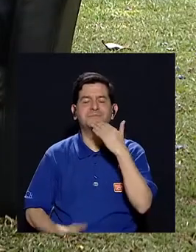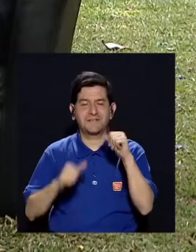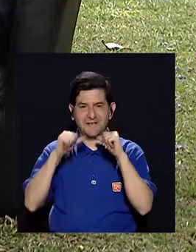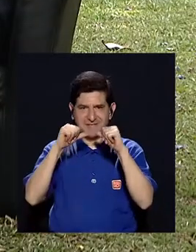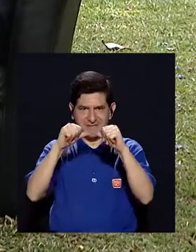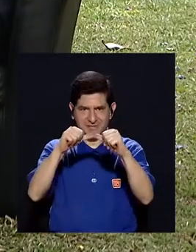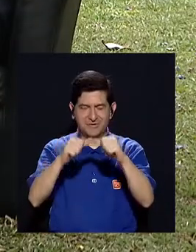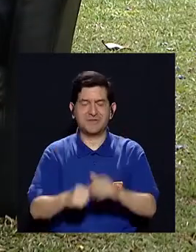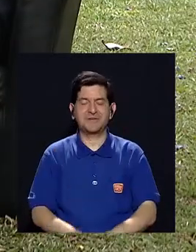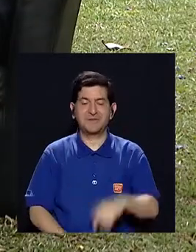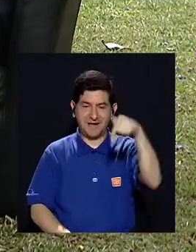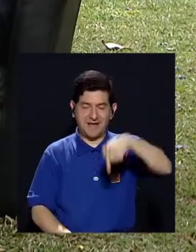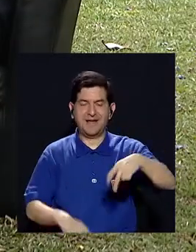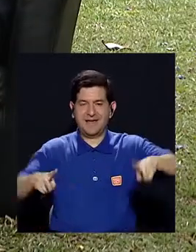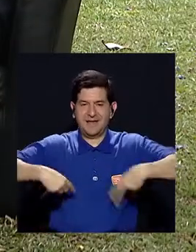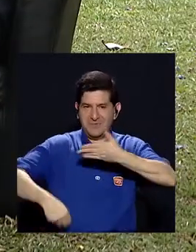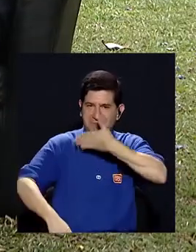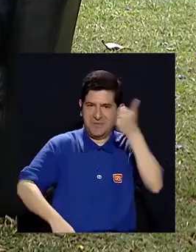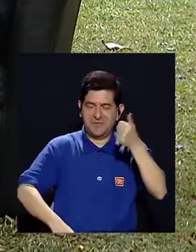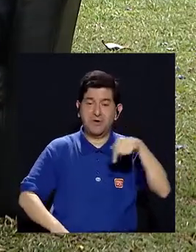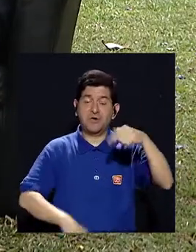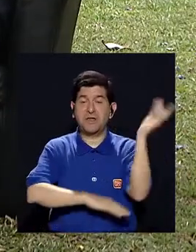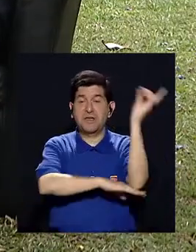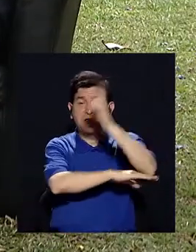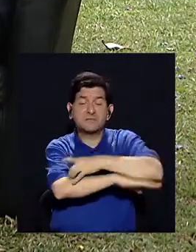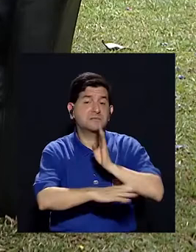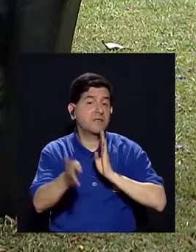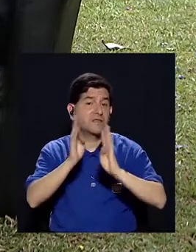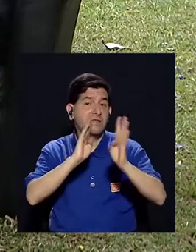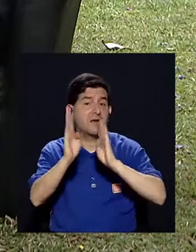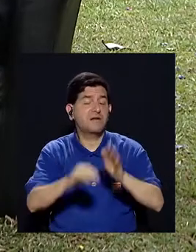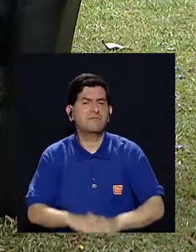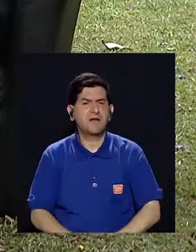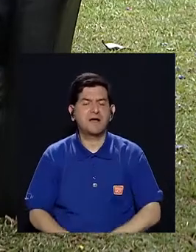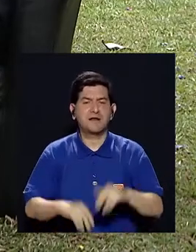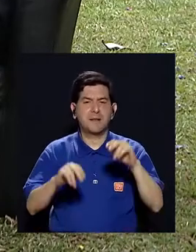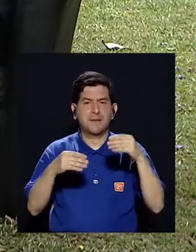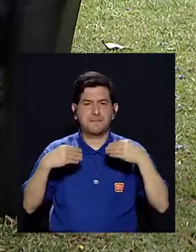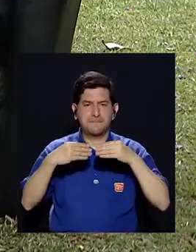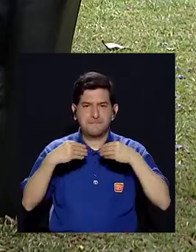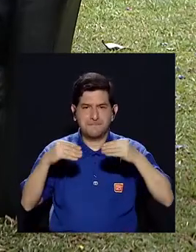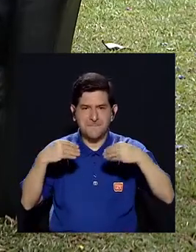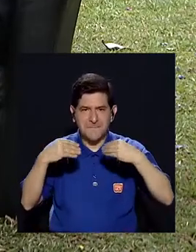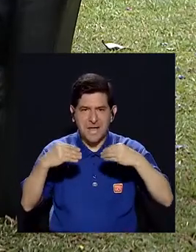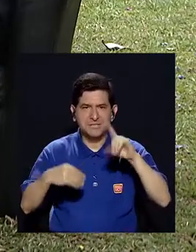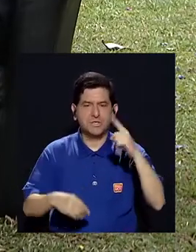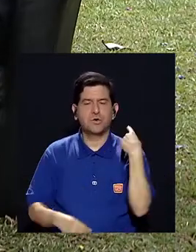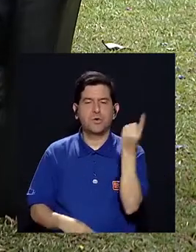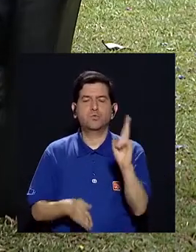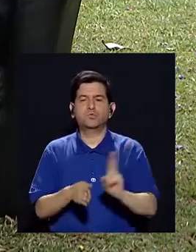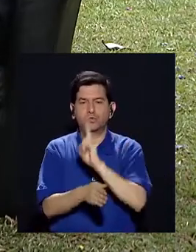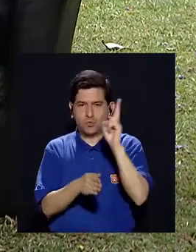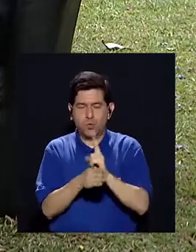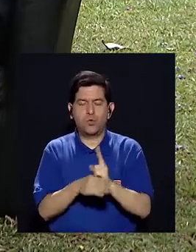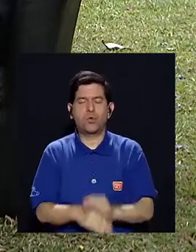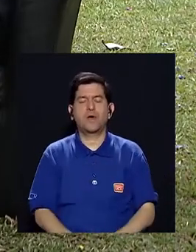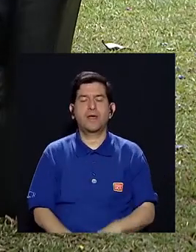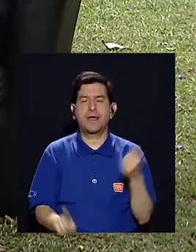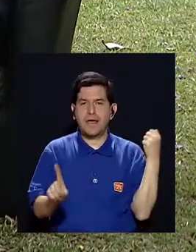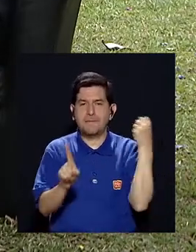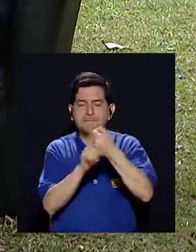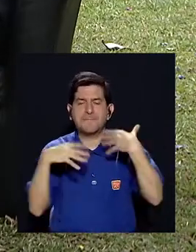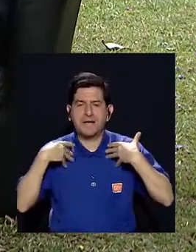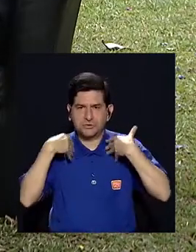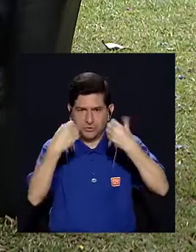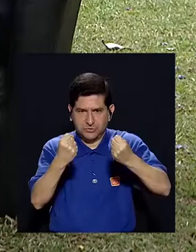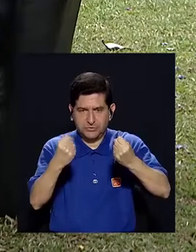Gracias por continuar con nosotros en Vivir Mejor. El día de hoy conversando acerca del plástico de un solo uso y su impacto en